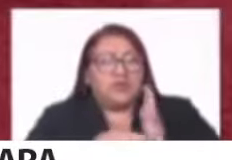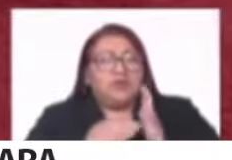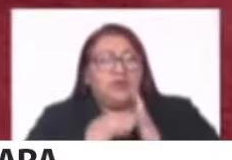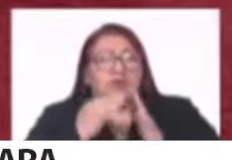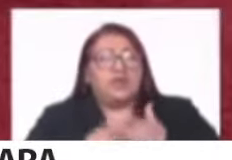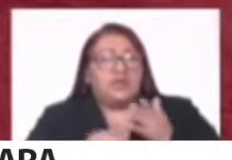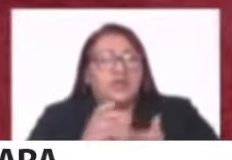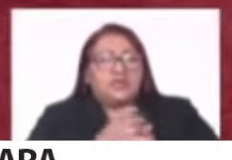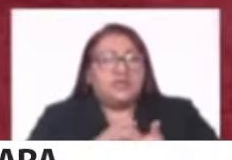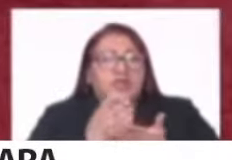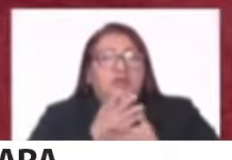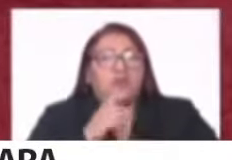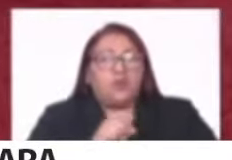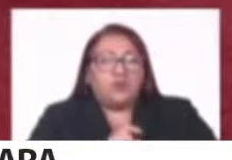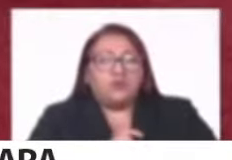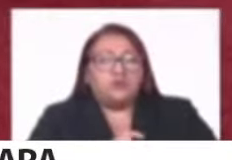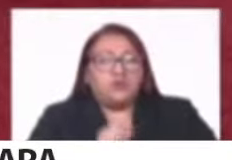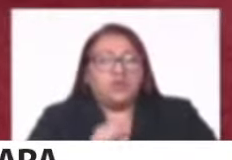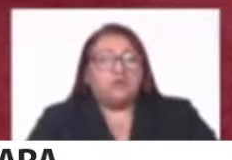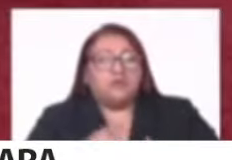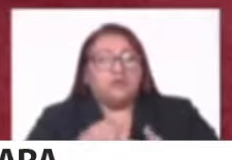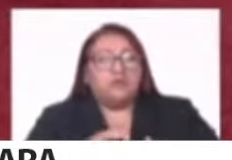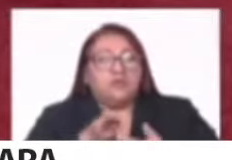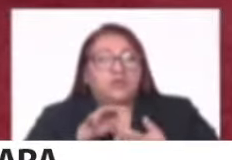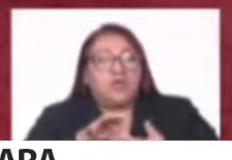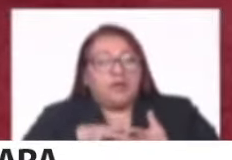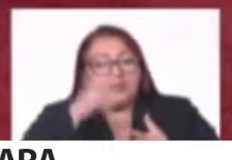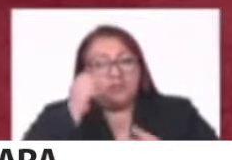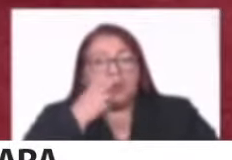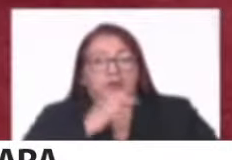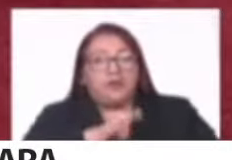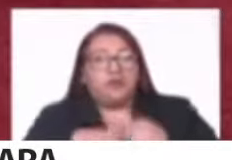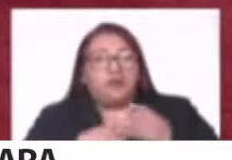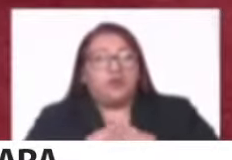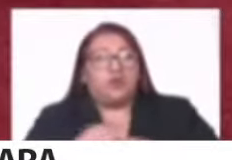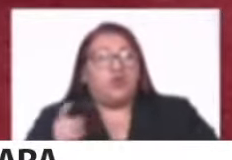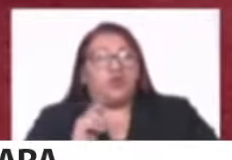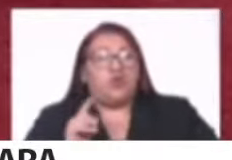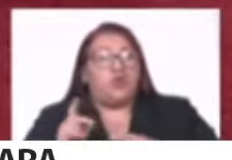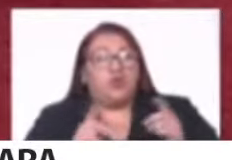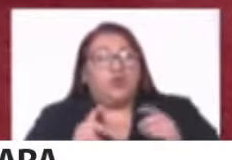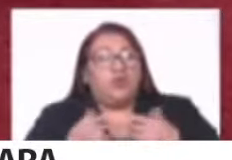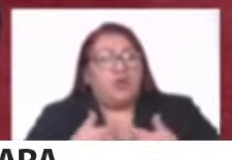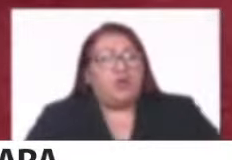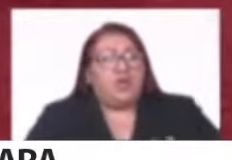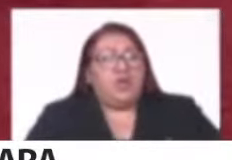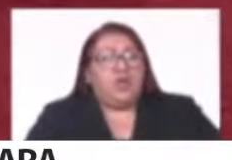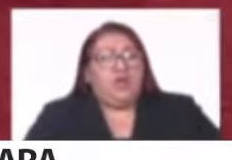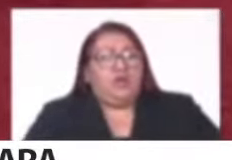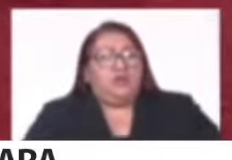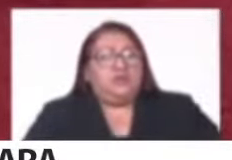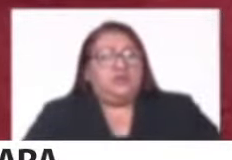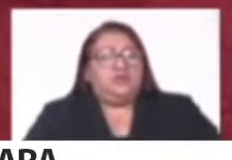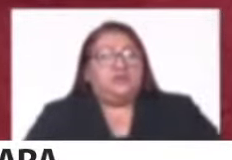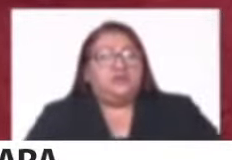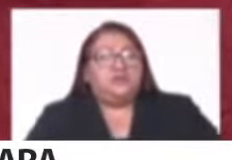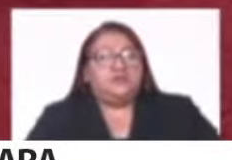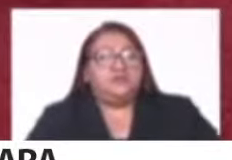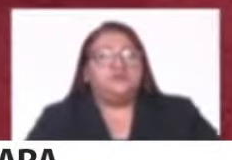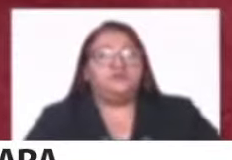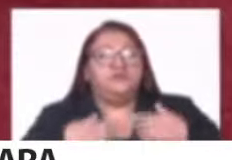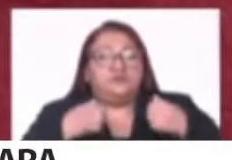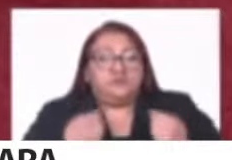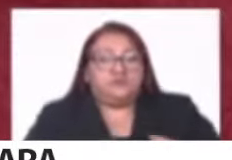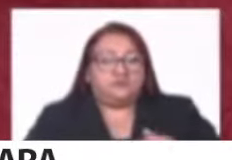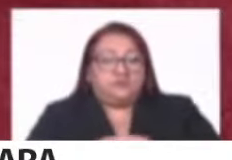que la centralidad de la educación es el aprendizaje de los niños y adolescentes y no el debate estéril que solo genera titulares. La